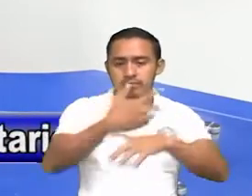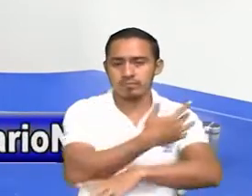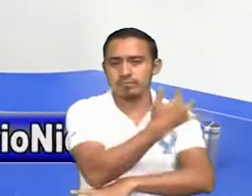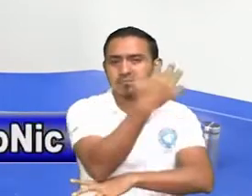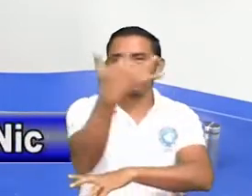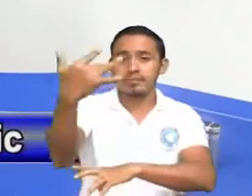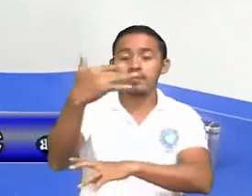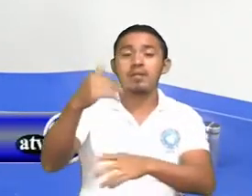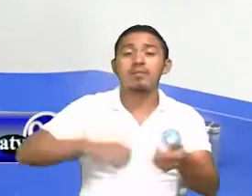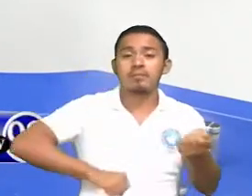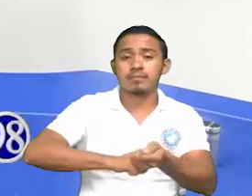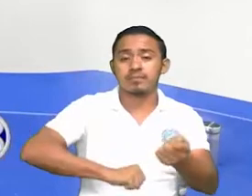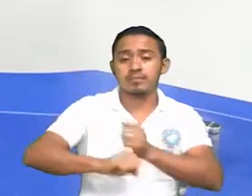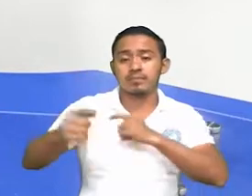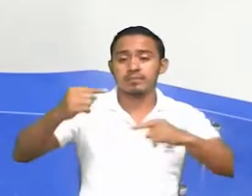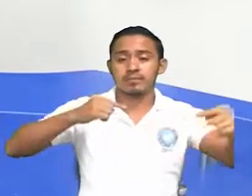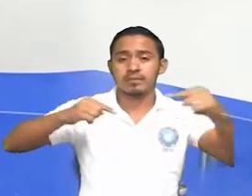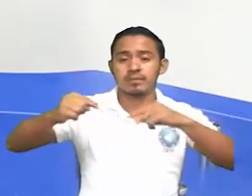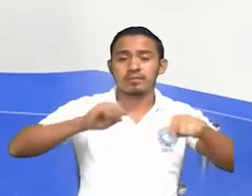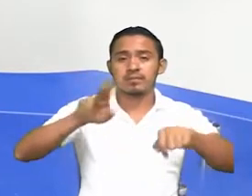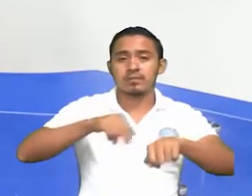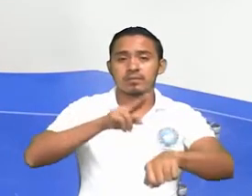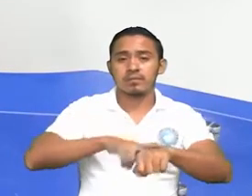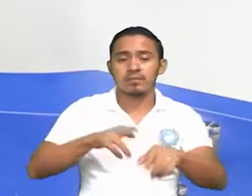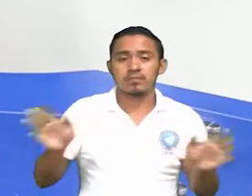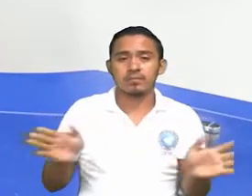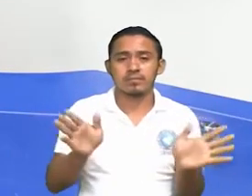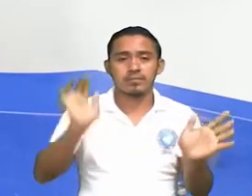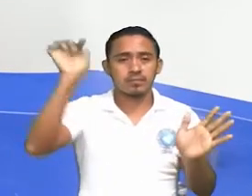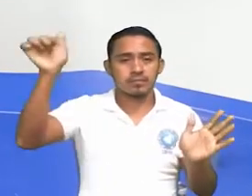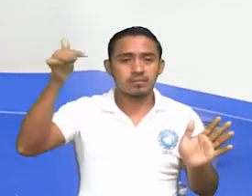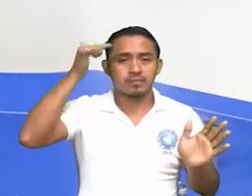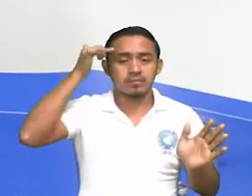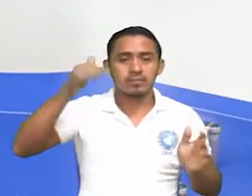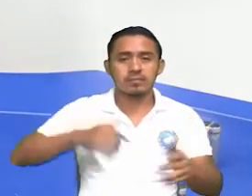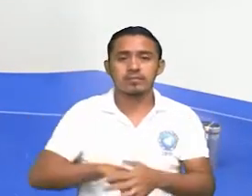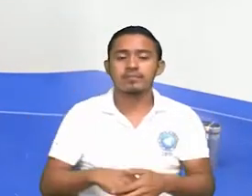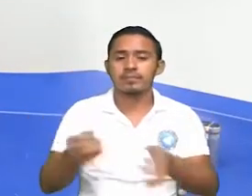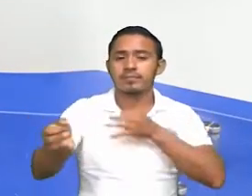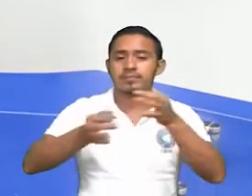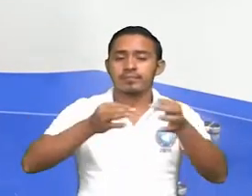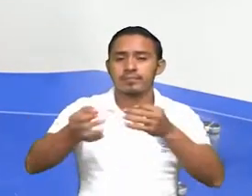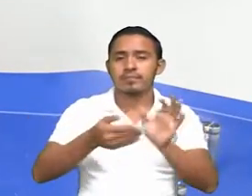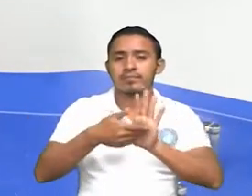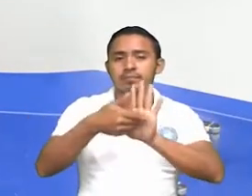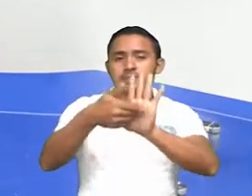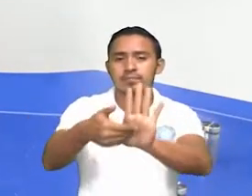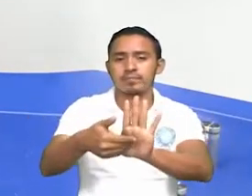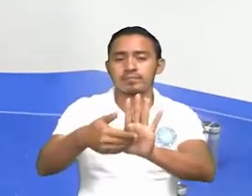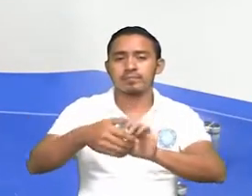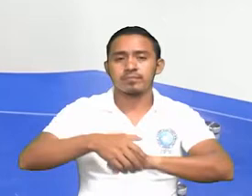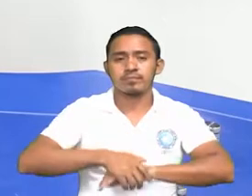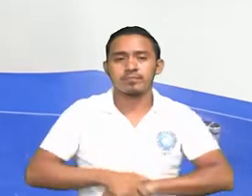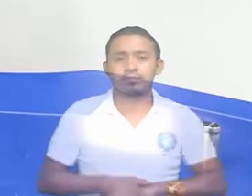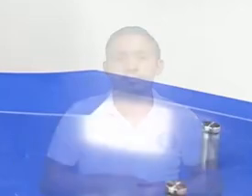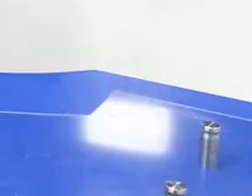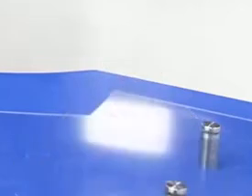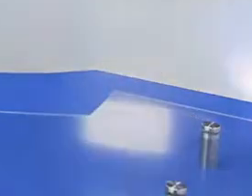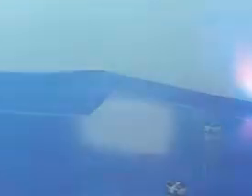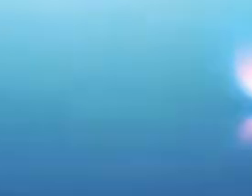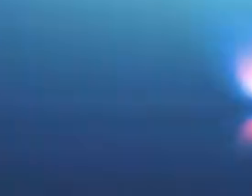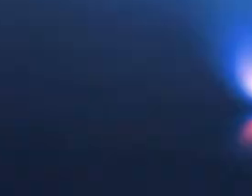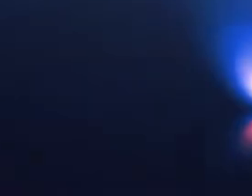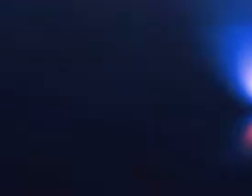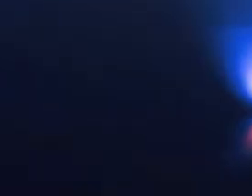que contribuye en la estrategia nacional de reforestación que impulsa nuestro gobierno. El detalle completo se los presentamos en la siguiente nota.